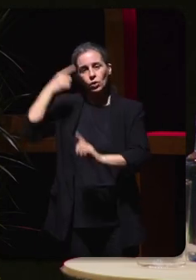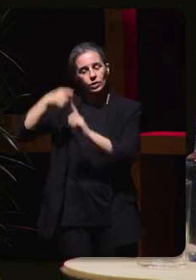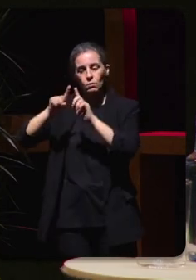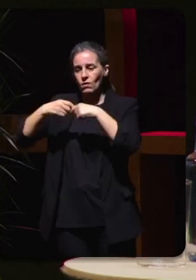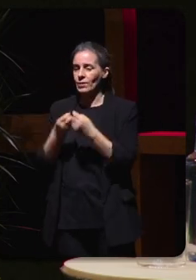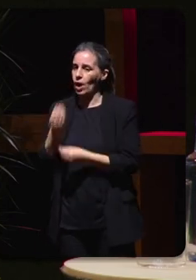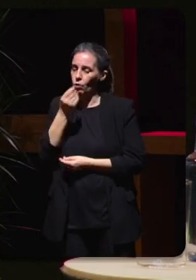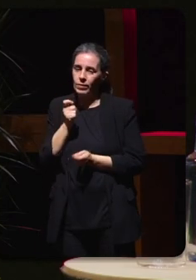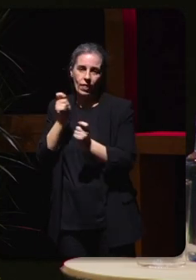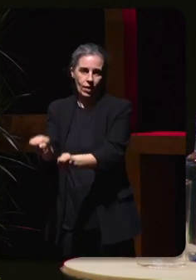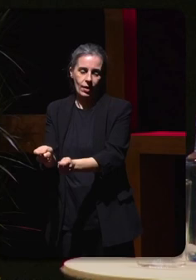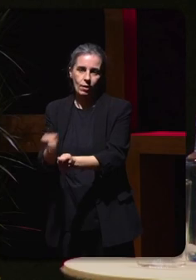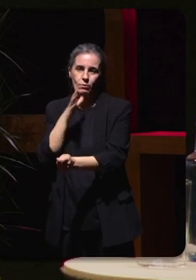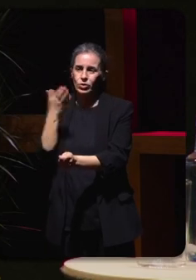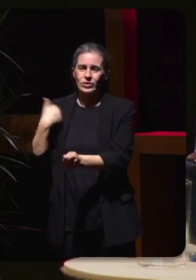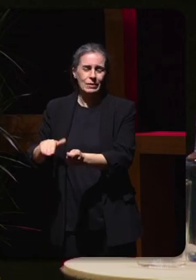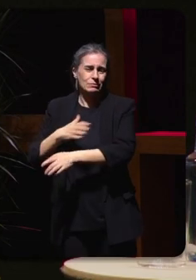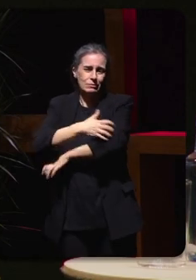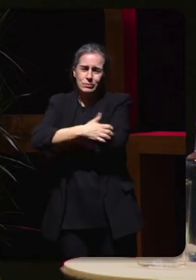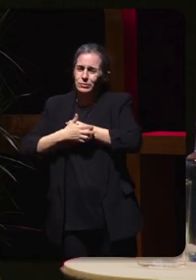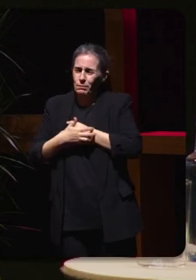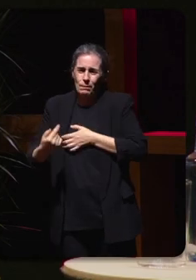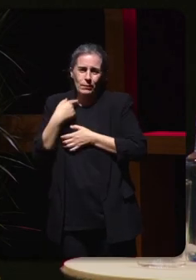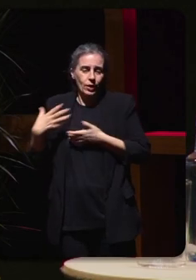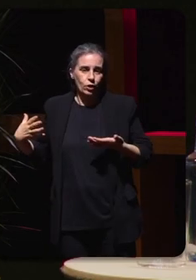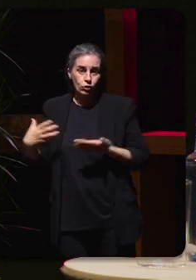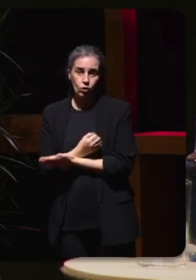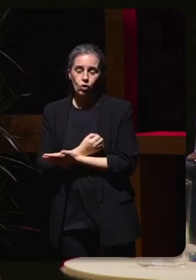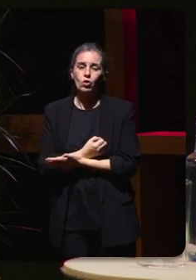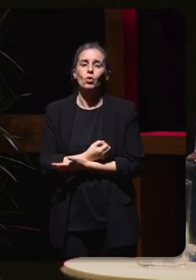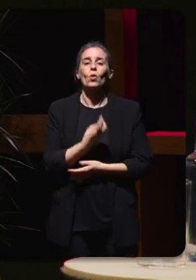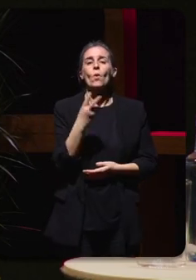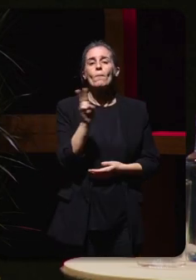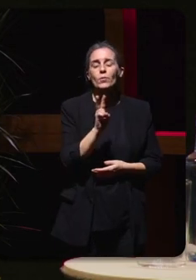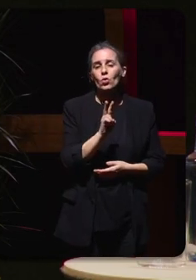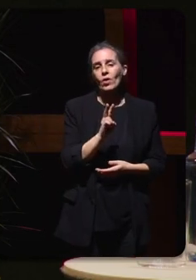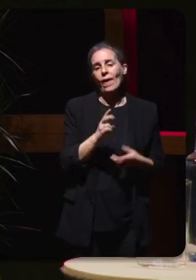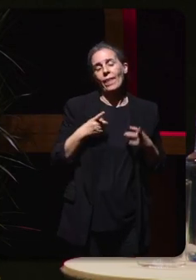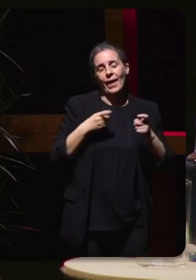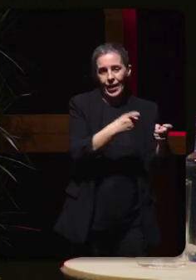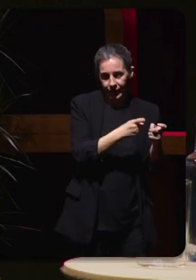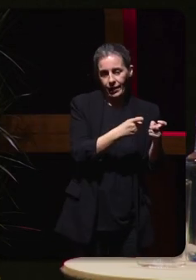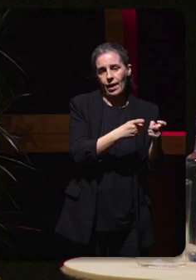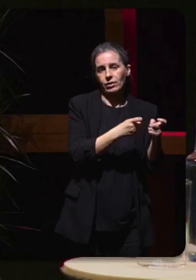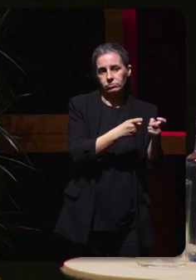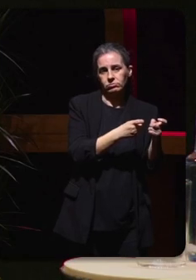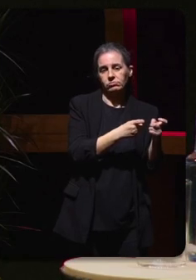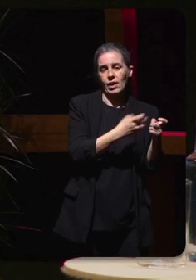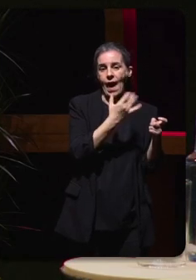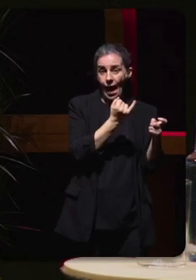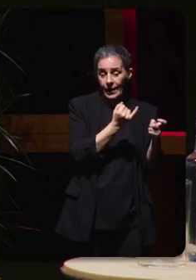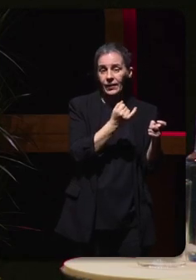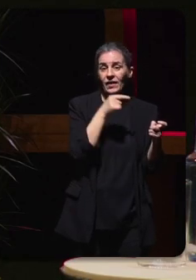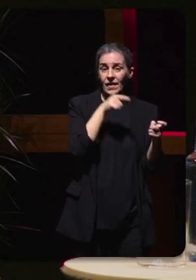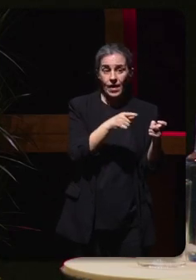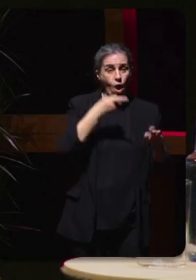tenían absolutamente nada, lo habían perdido todo, ¿no? Una viuda de guerra, Sajer, en Irak, que se vio obligada